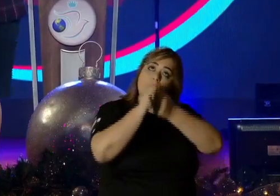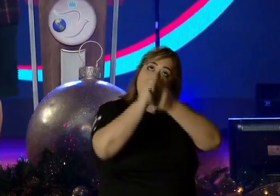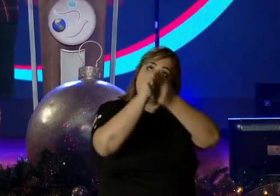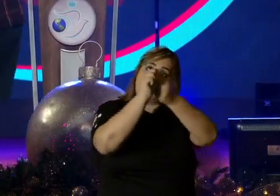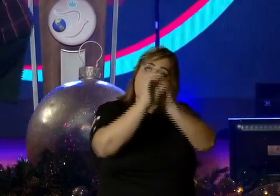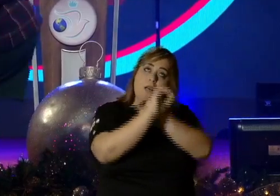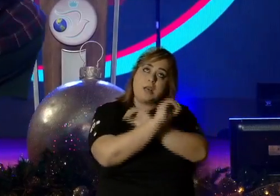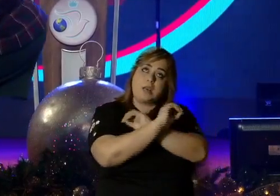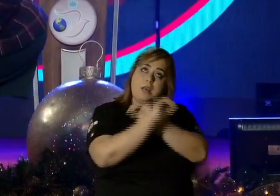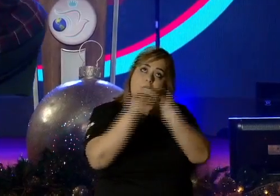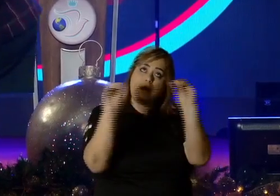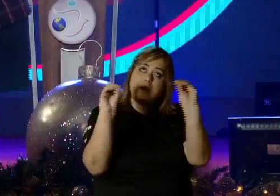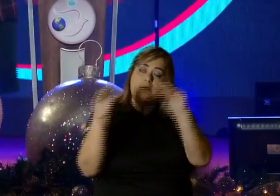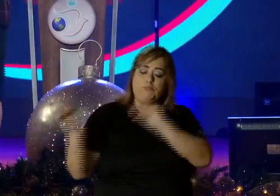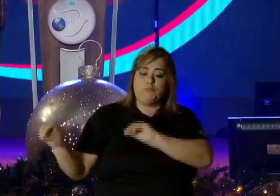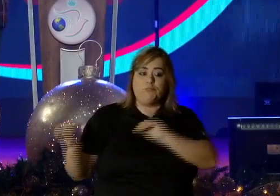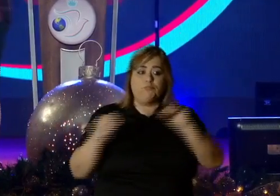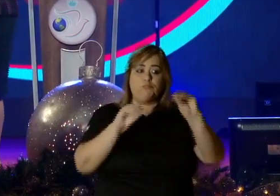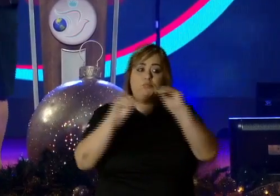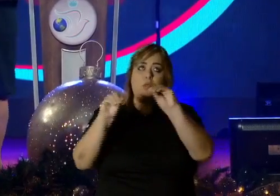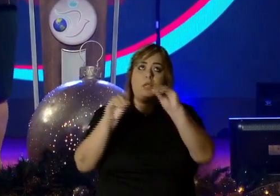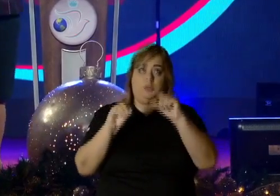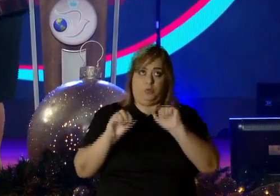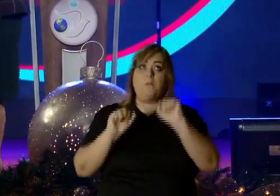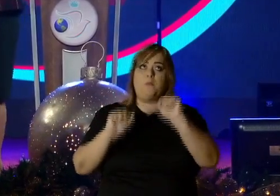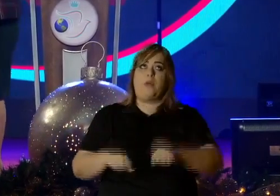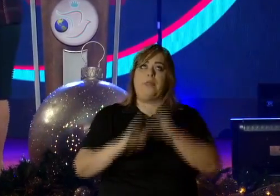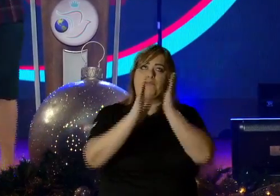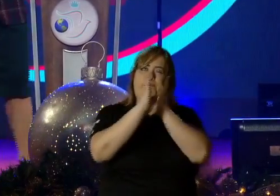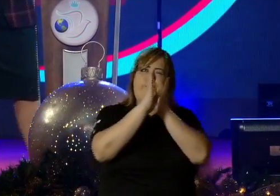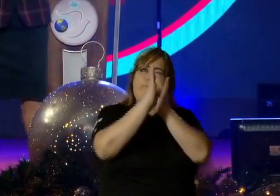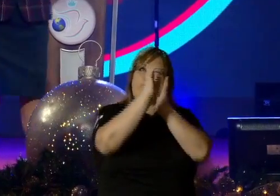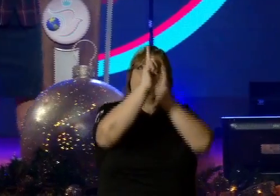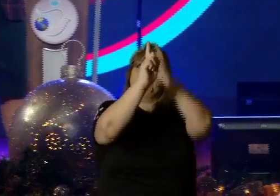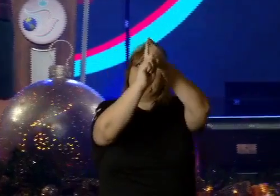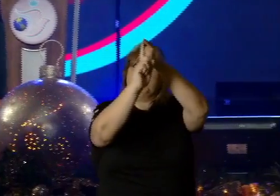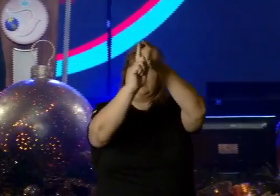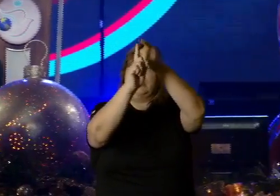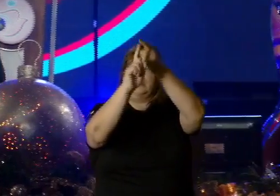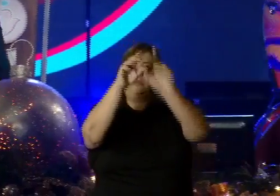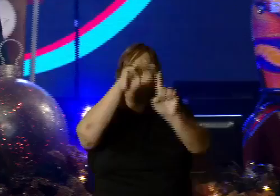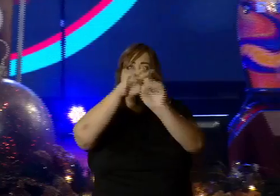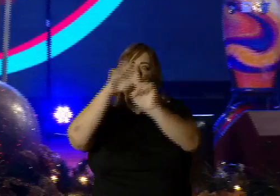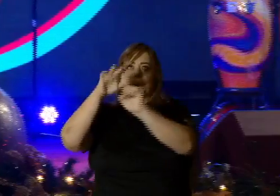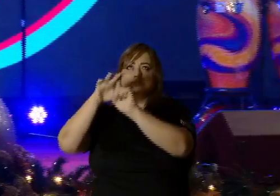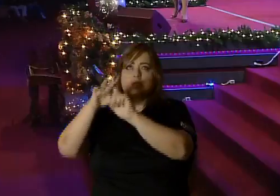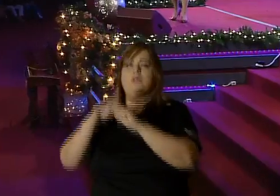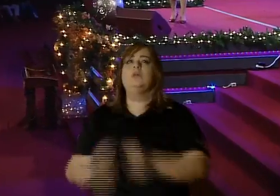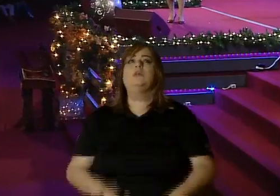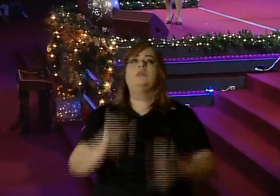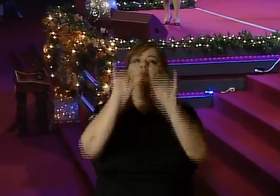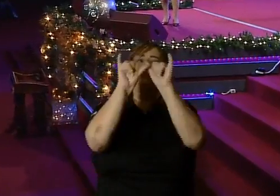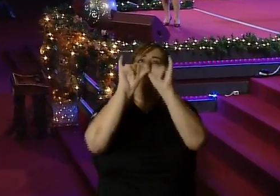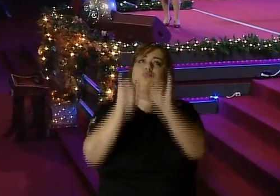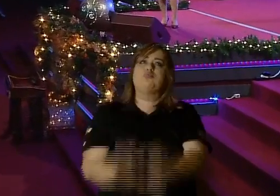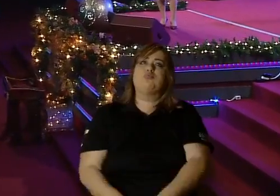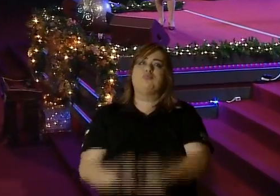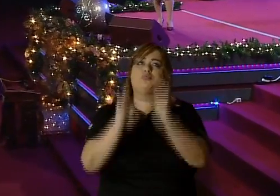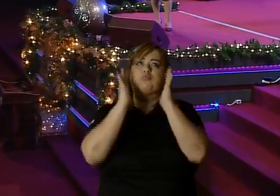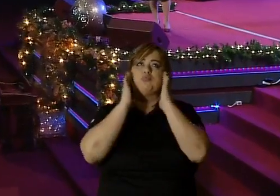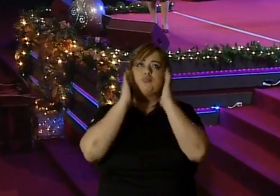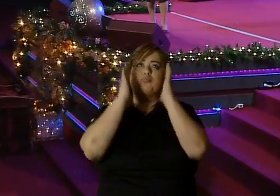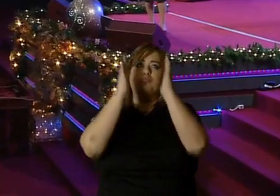nadie te mueva del Señor, para que pase lo que pase, tú puedas seguir hacia adelante.